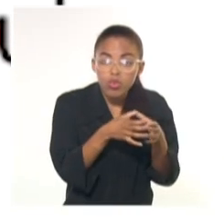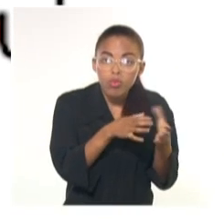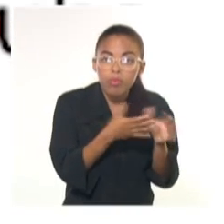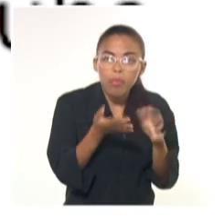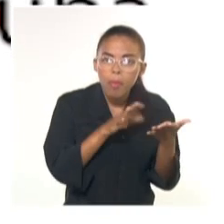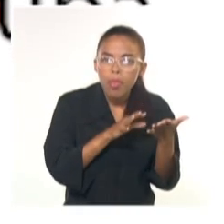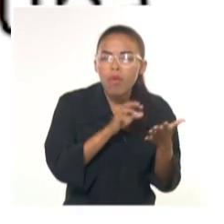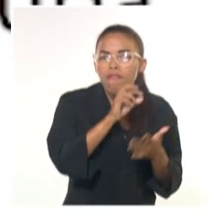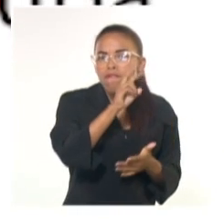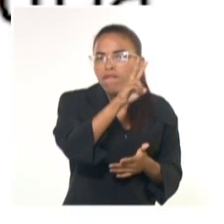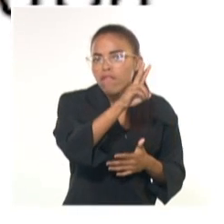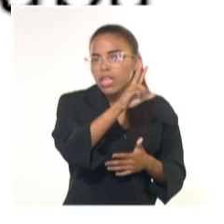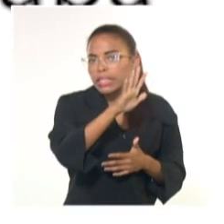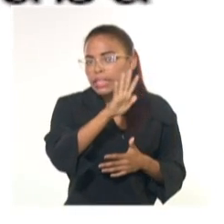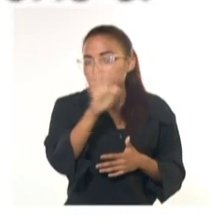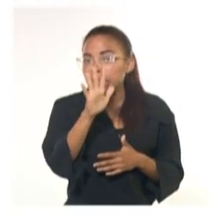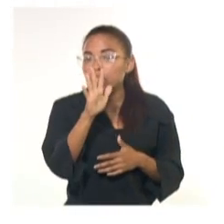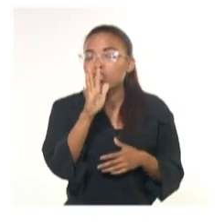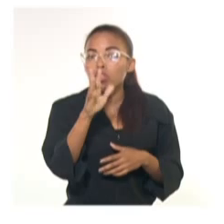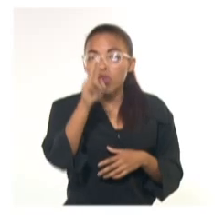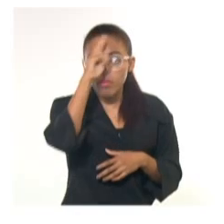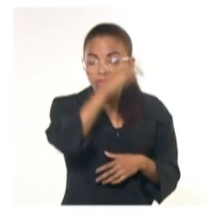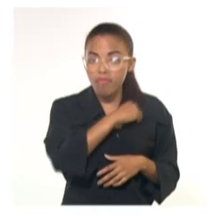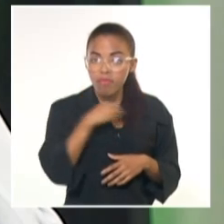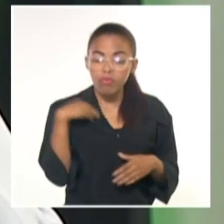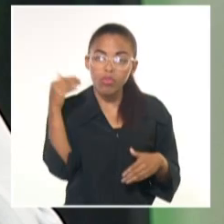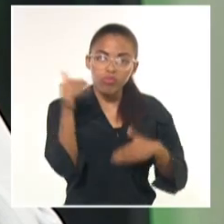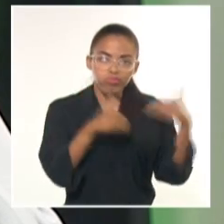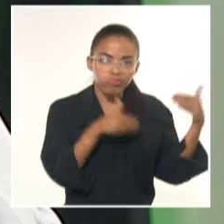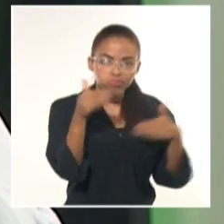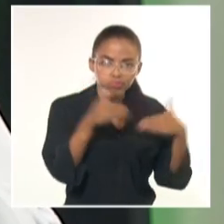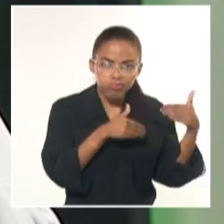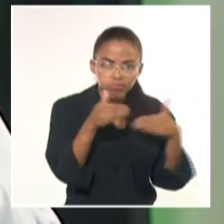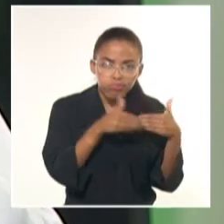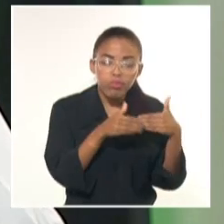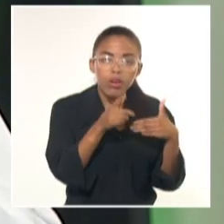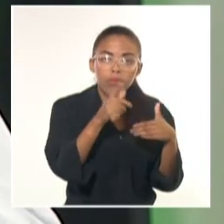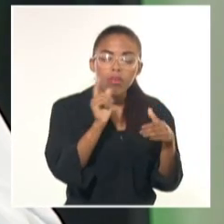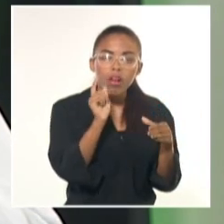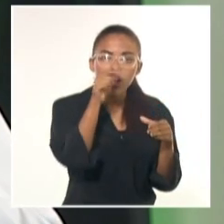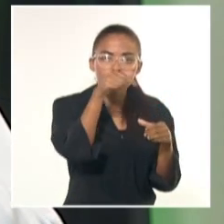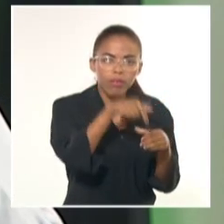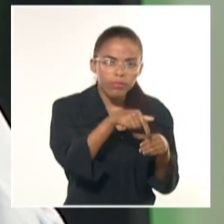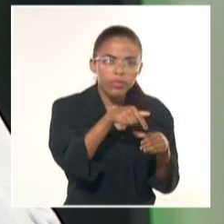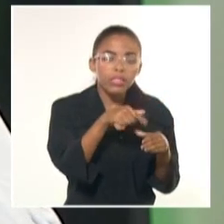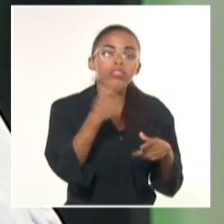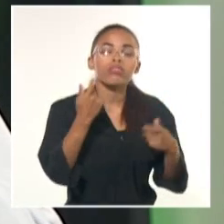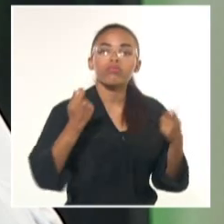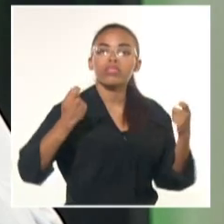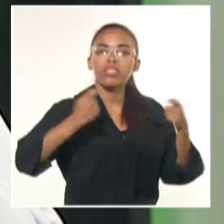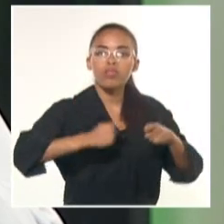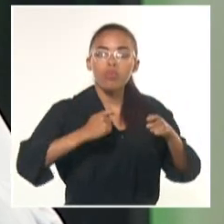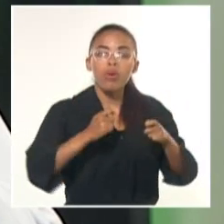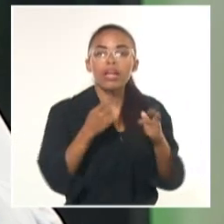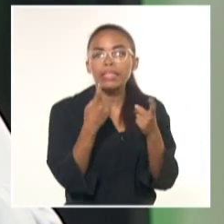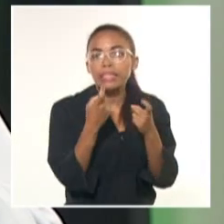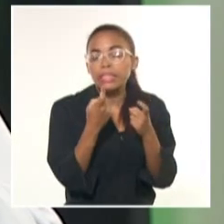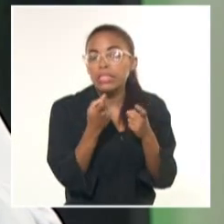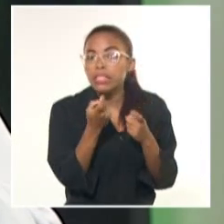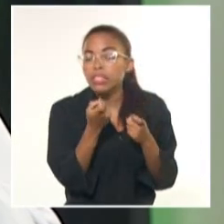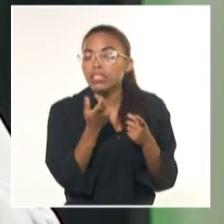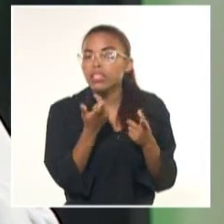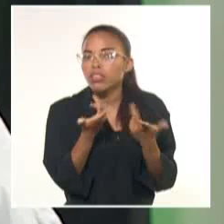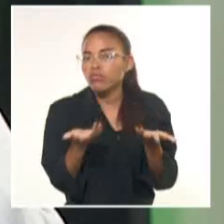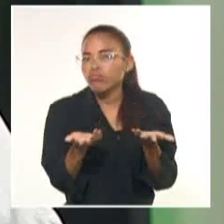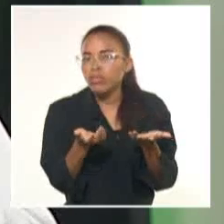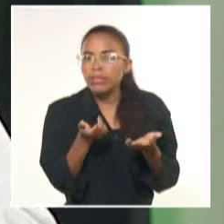25 colegas que participamos en esa discusión, se decide la necesidad de